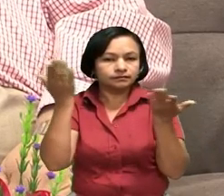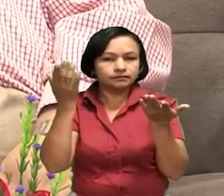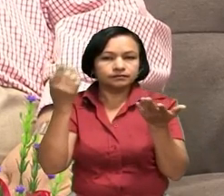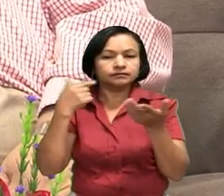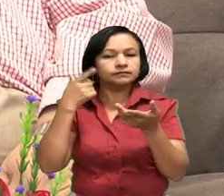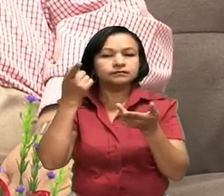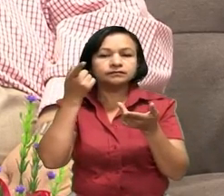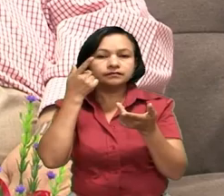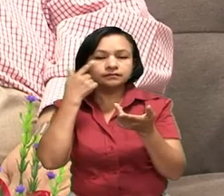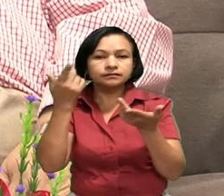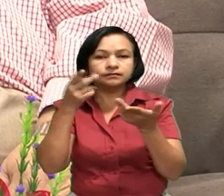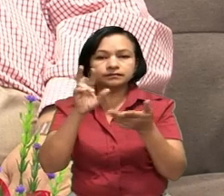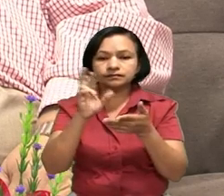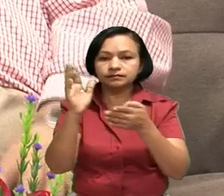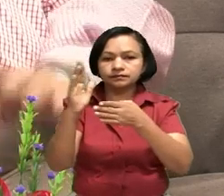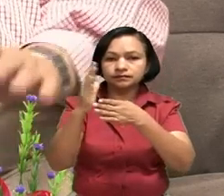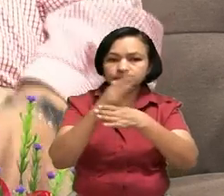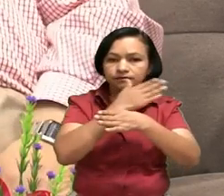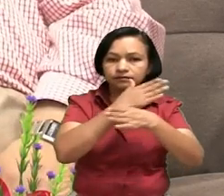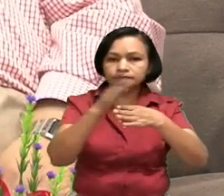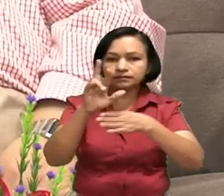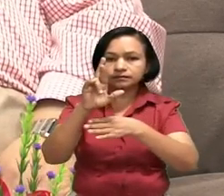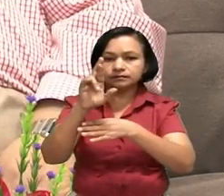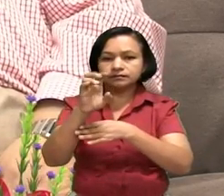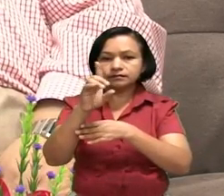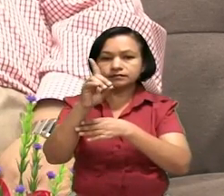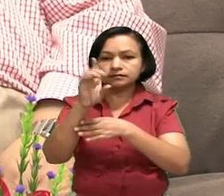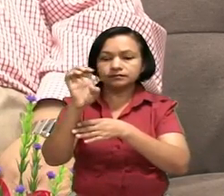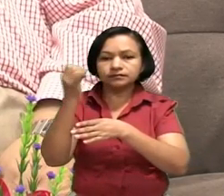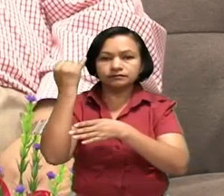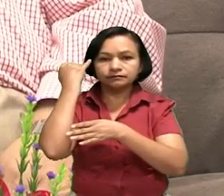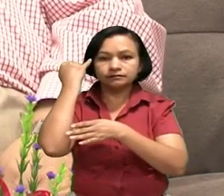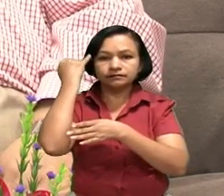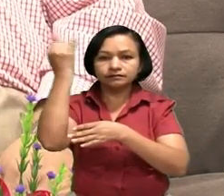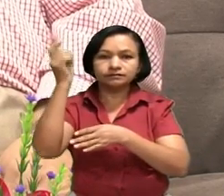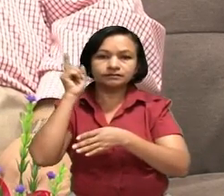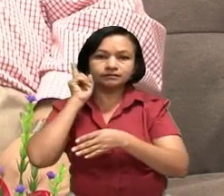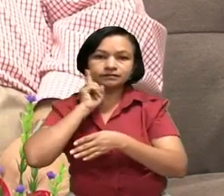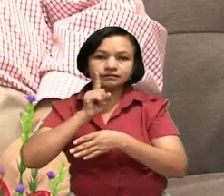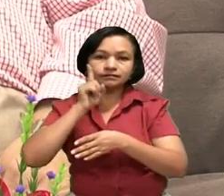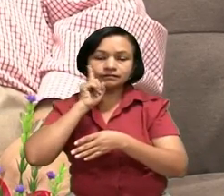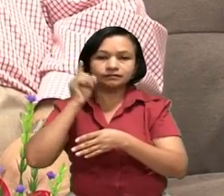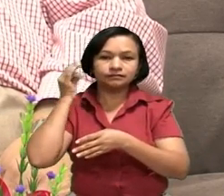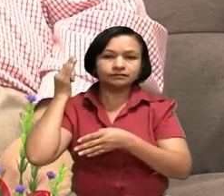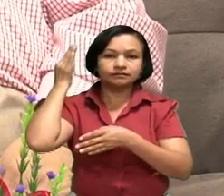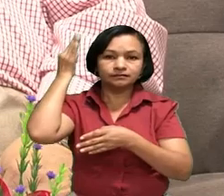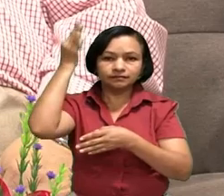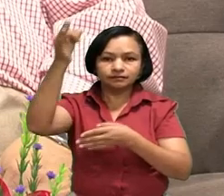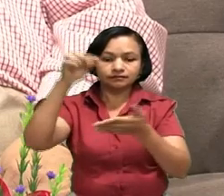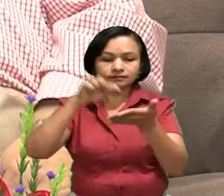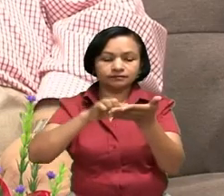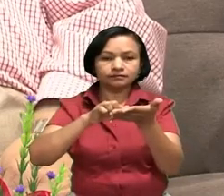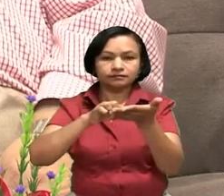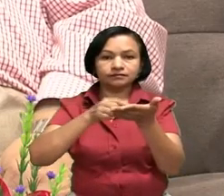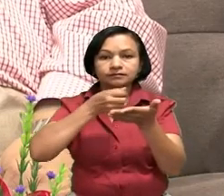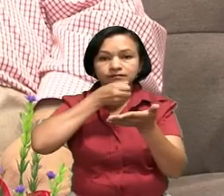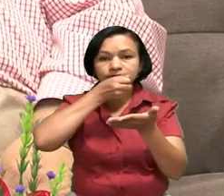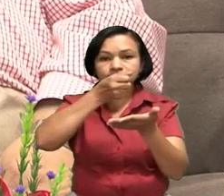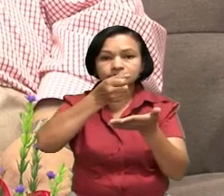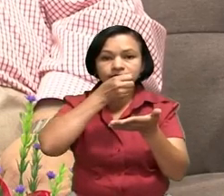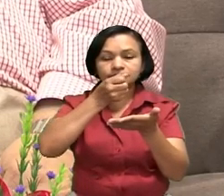donde las redes sociales inventan cualquier tipo de cosas y entonces los periodistas que ahora no buscan